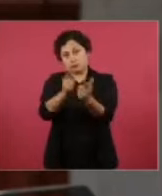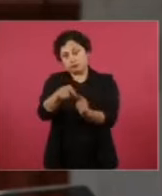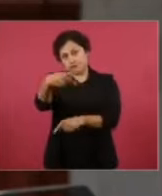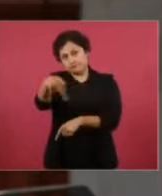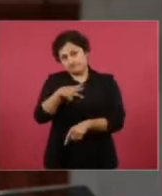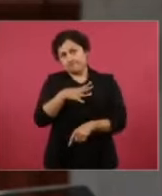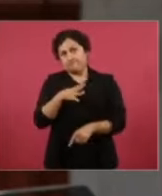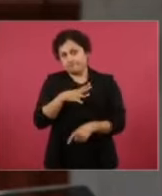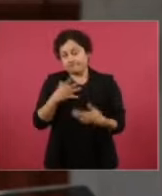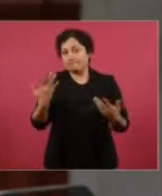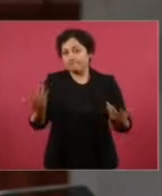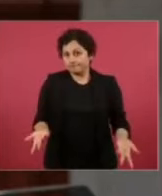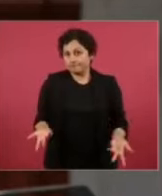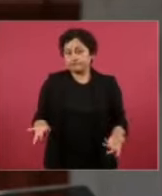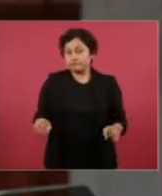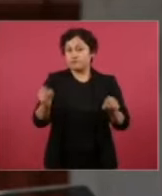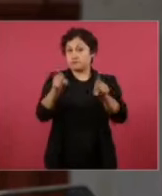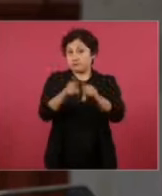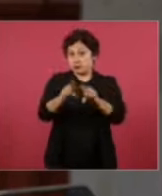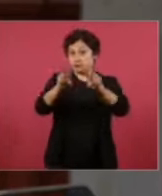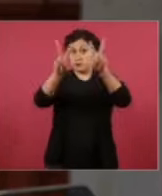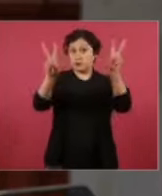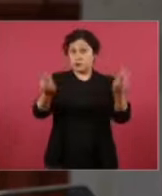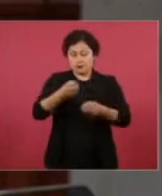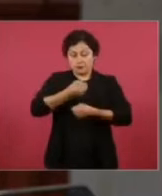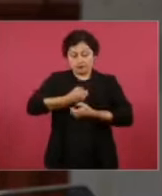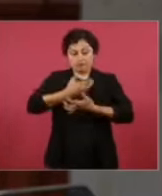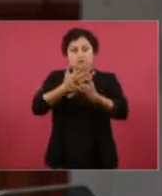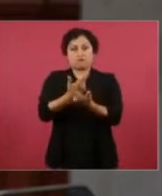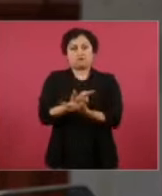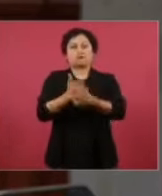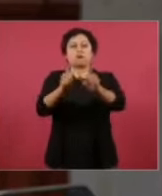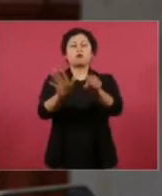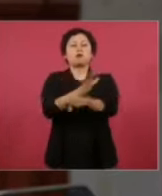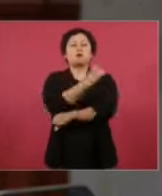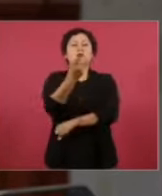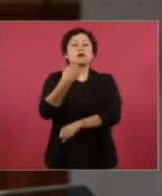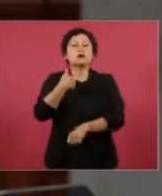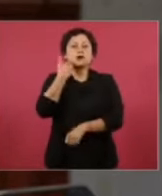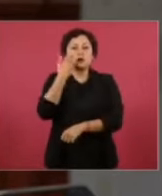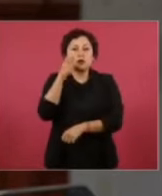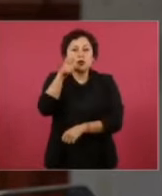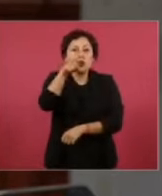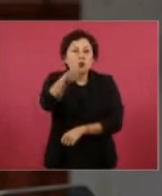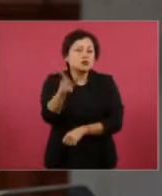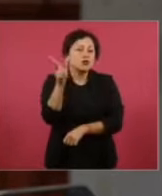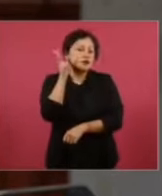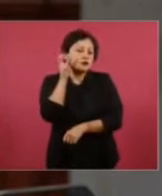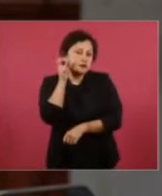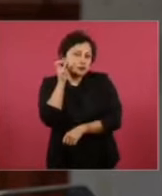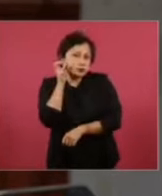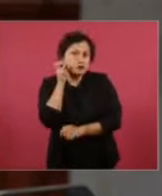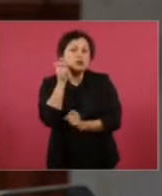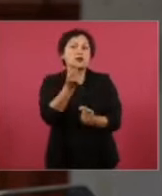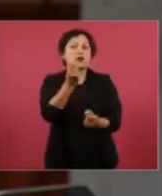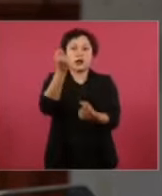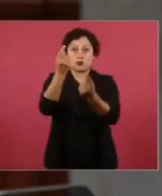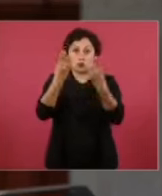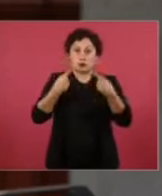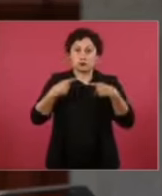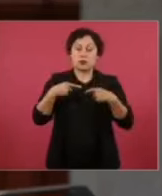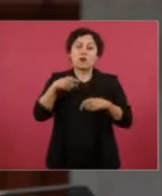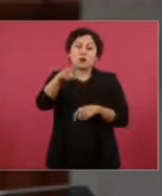Vamos a ir a este diálogo que se dio entre Ciro Gómez Leyva y Lili Téllez, donde la